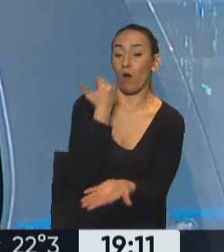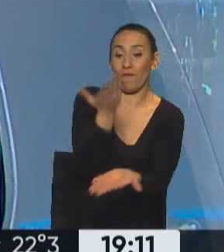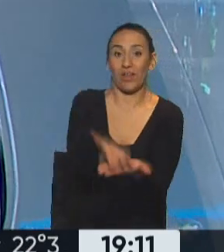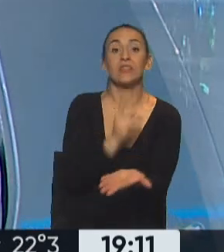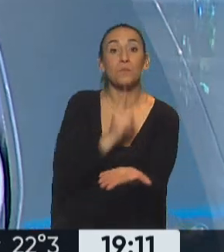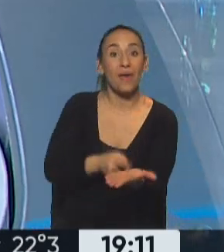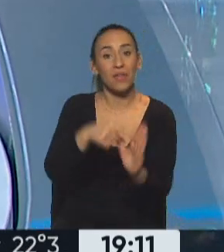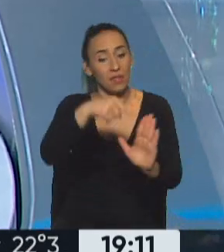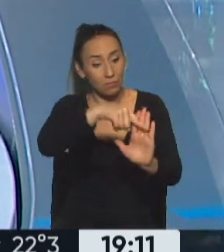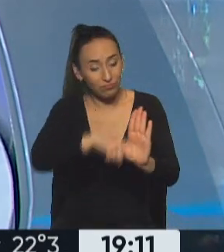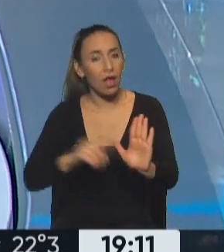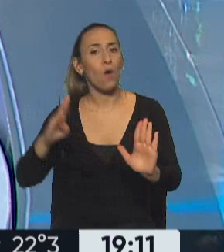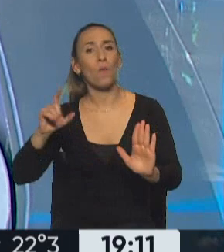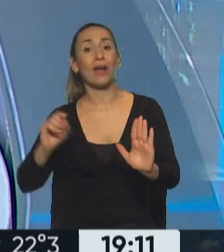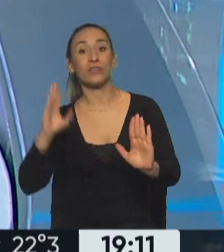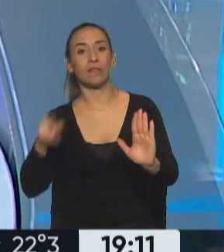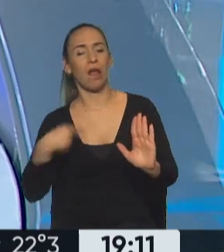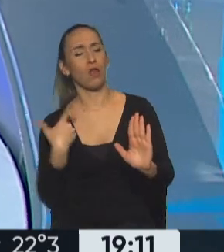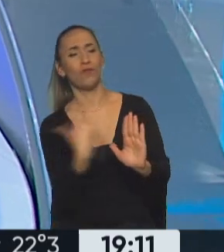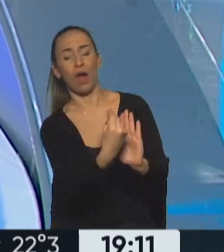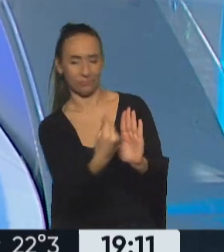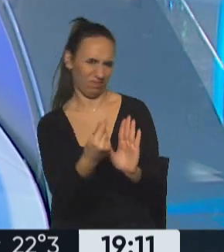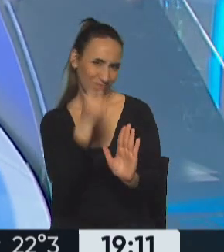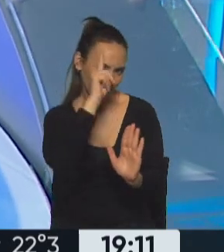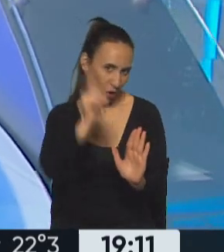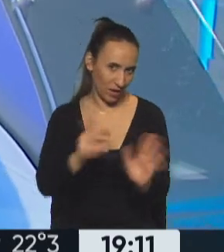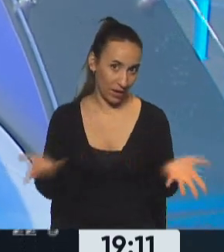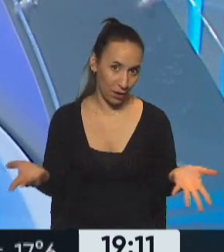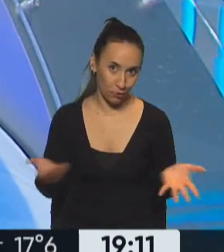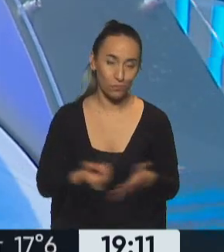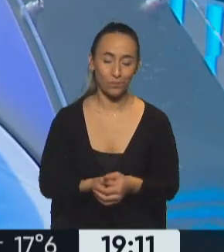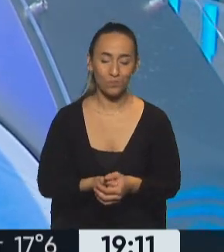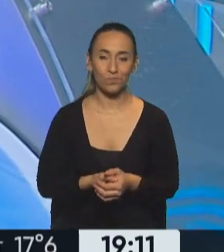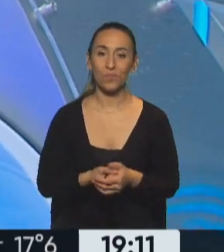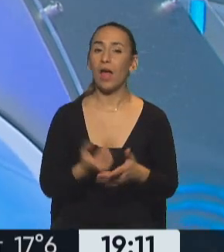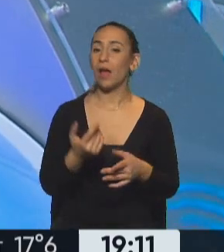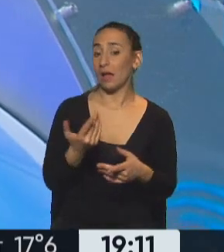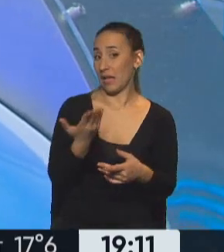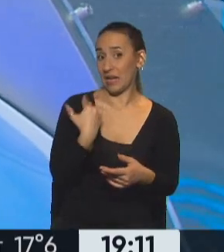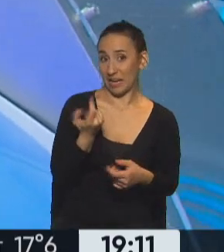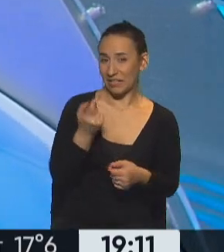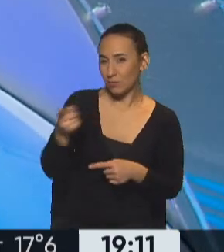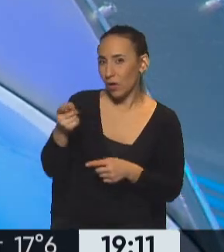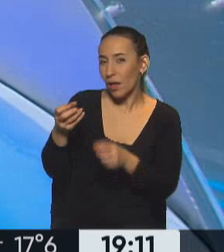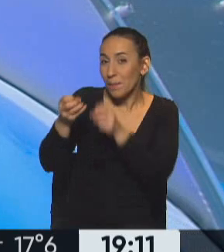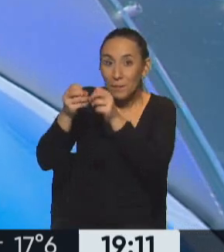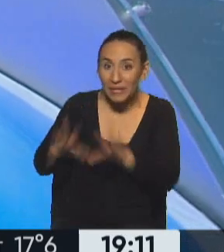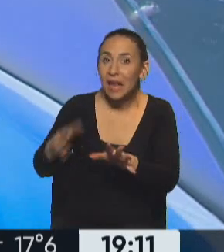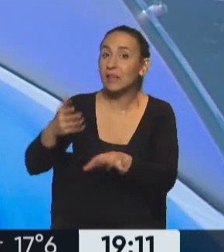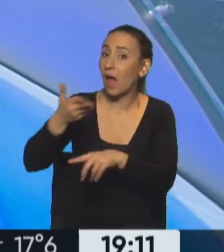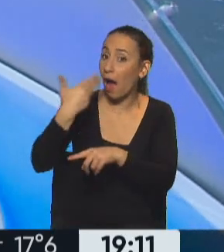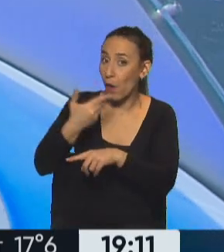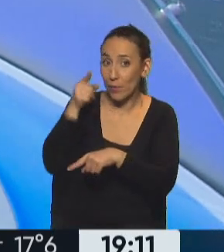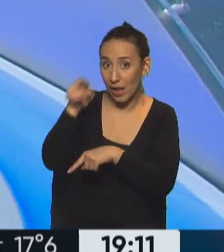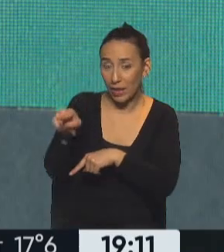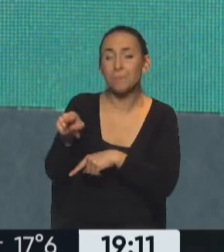se interponga en ese tipo de medidas. Hay una observación, recién cuando comenzaste a dialogar, que tiene que ver con